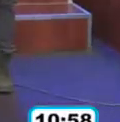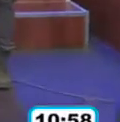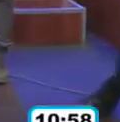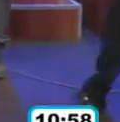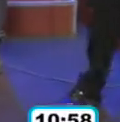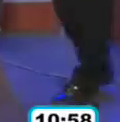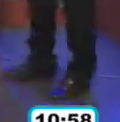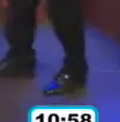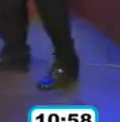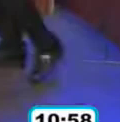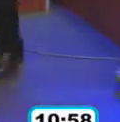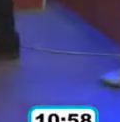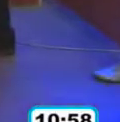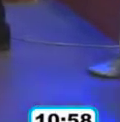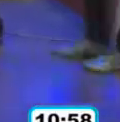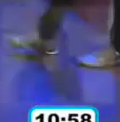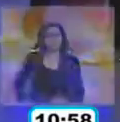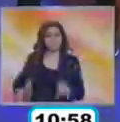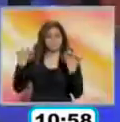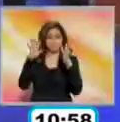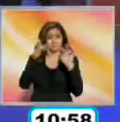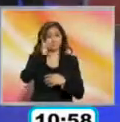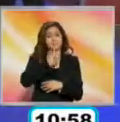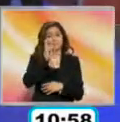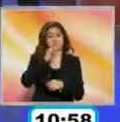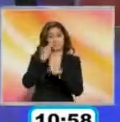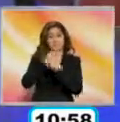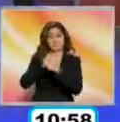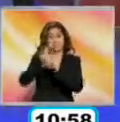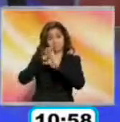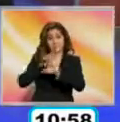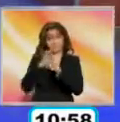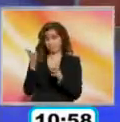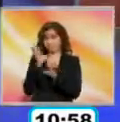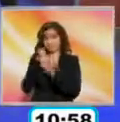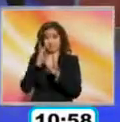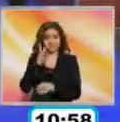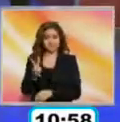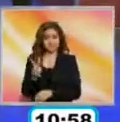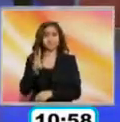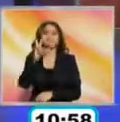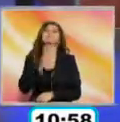Alejandra Robles, La Morena, muchas gracias por haber estado con nosotros en el programa. Gracias. ¿Qué tal, Maravilloso, felicidades.